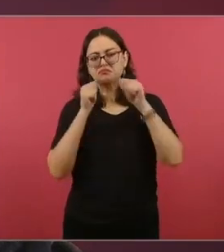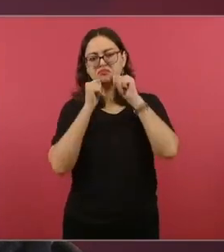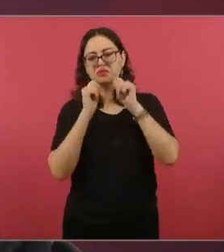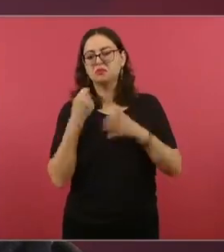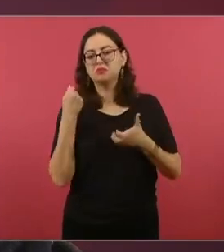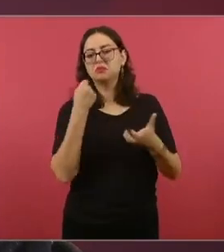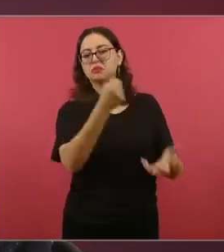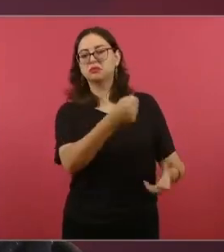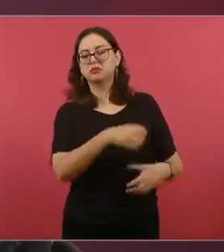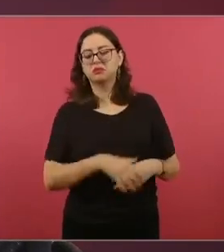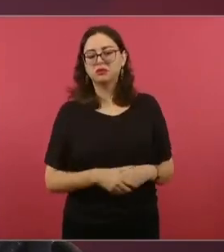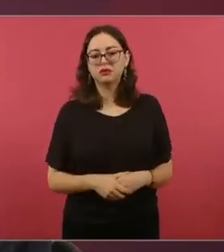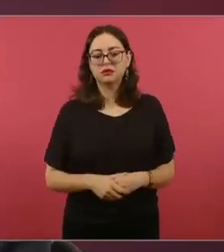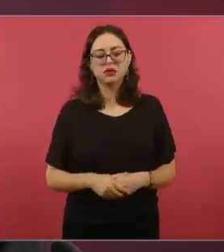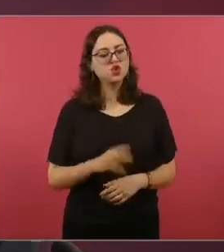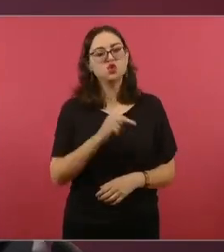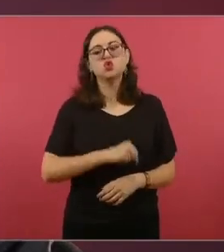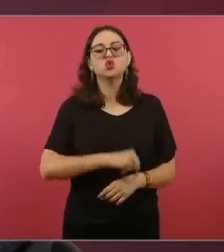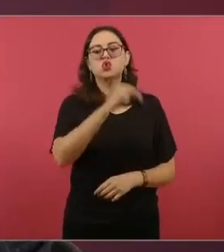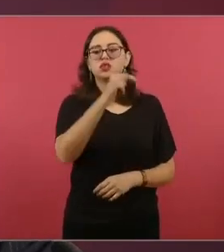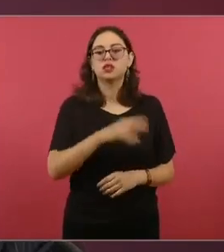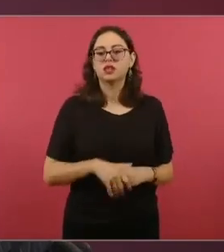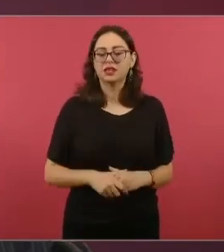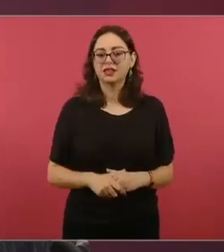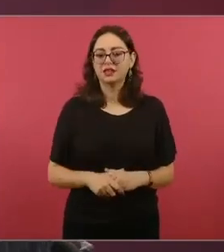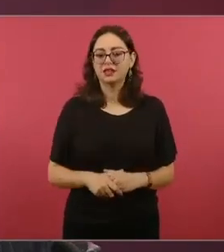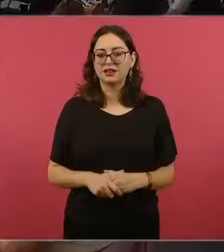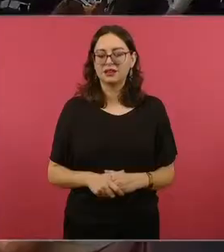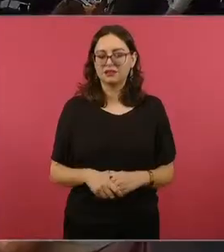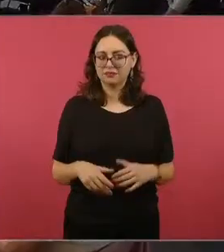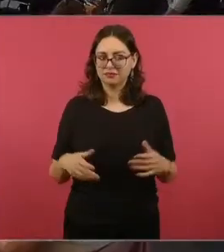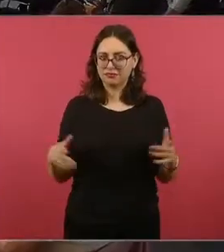eso? Porque de una u otra forma